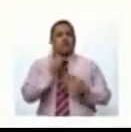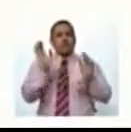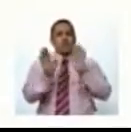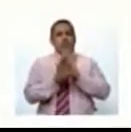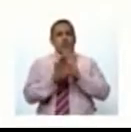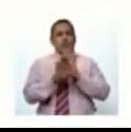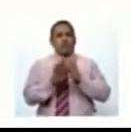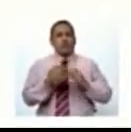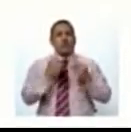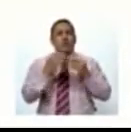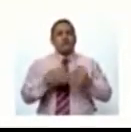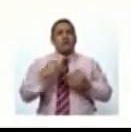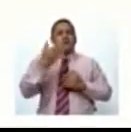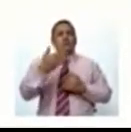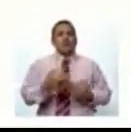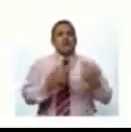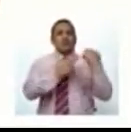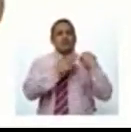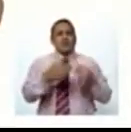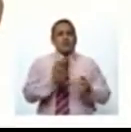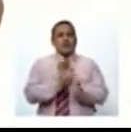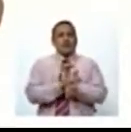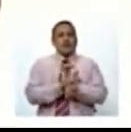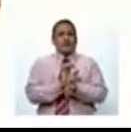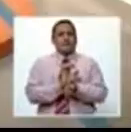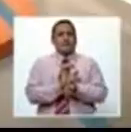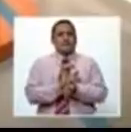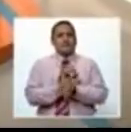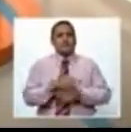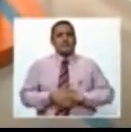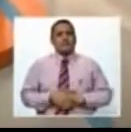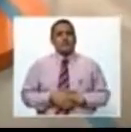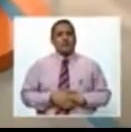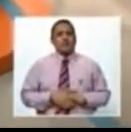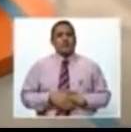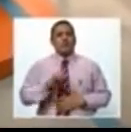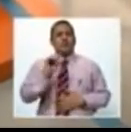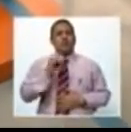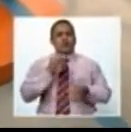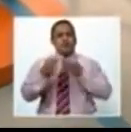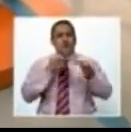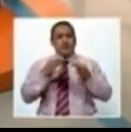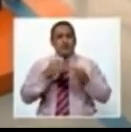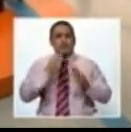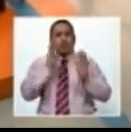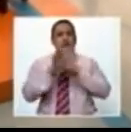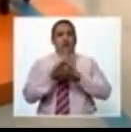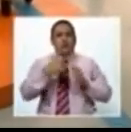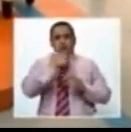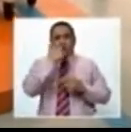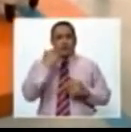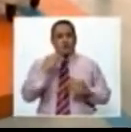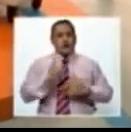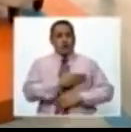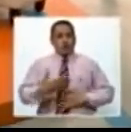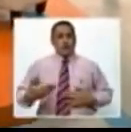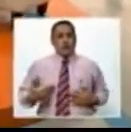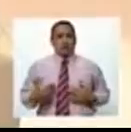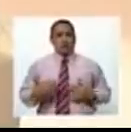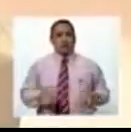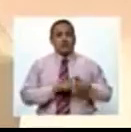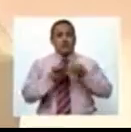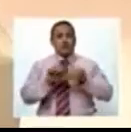un eventual responsable penal, ¿no? Un poco que desde que el Estado toma noticia,